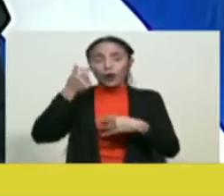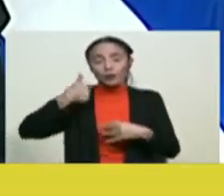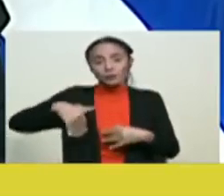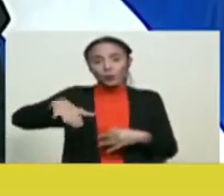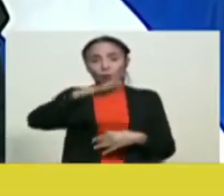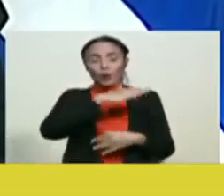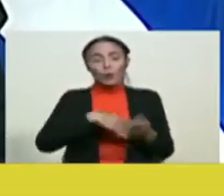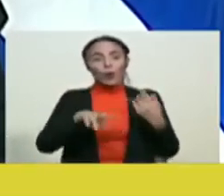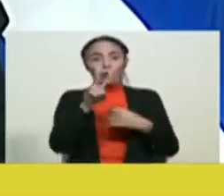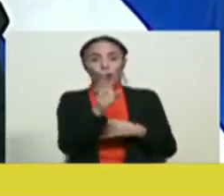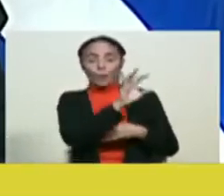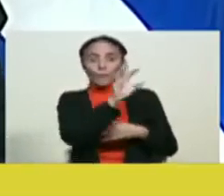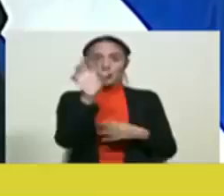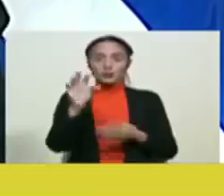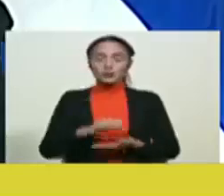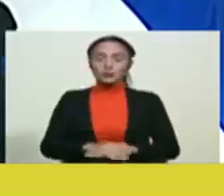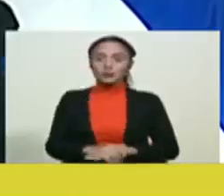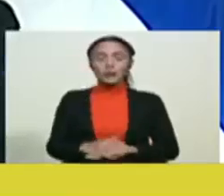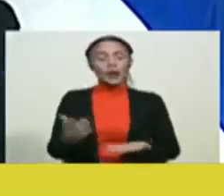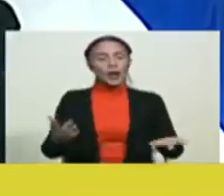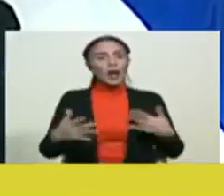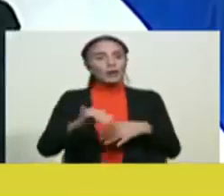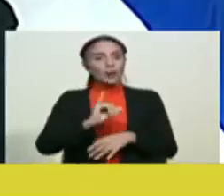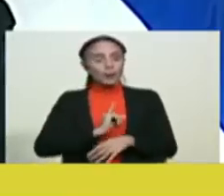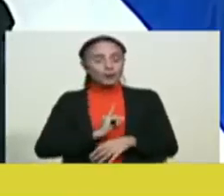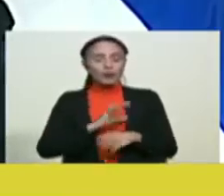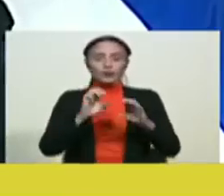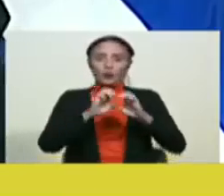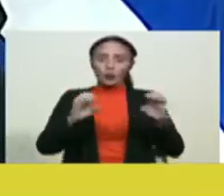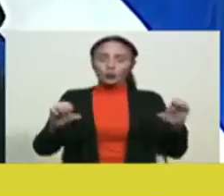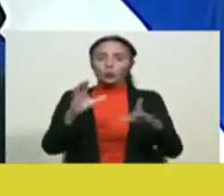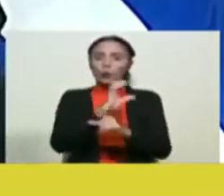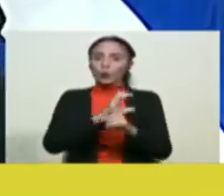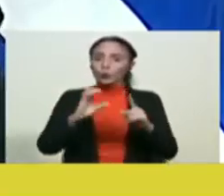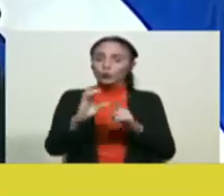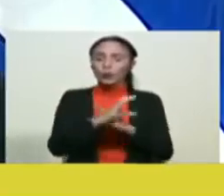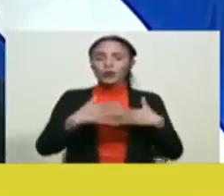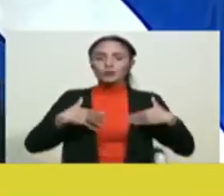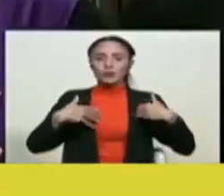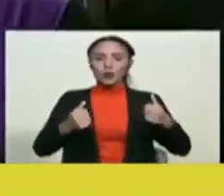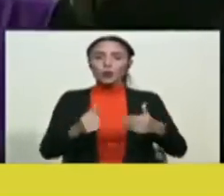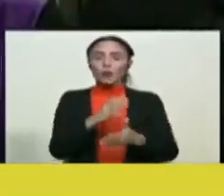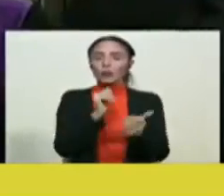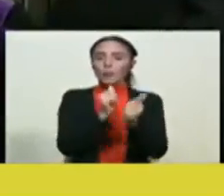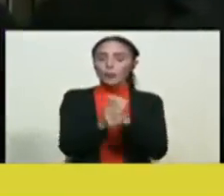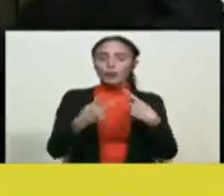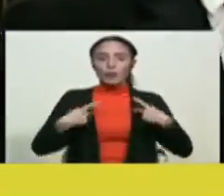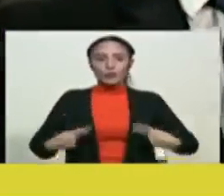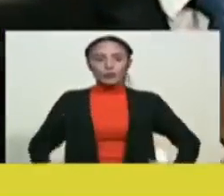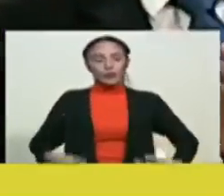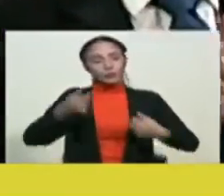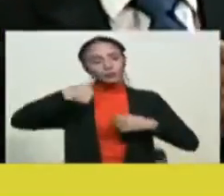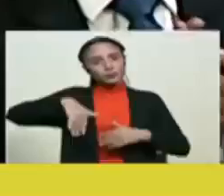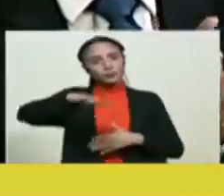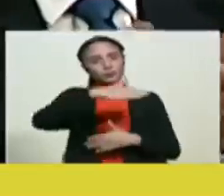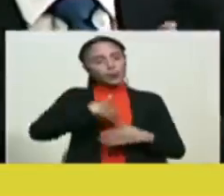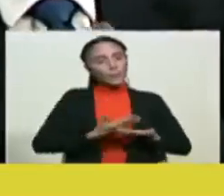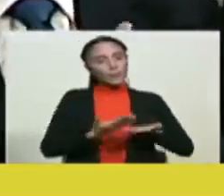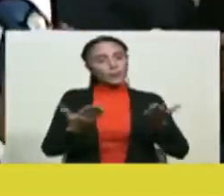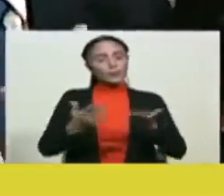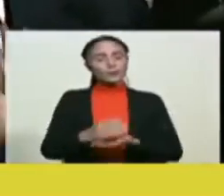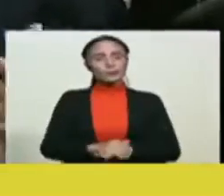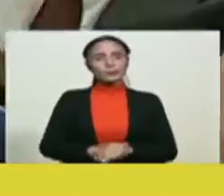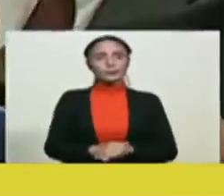de cuba de venezuela y de américa dignidad educación cultura salud vida ha sido un gran